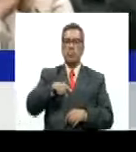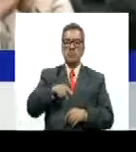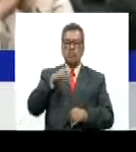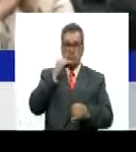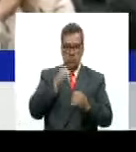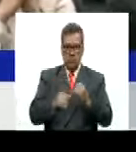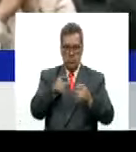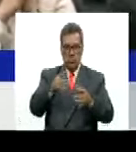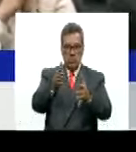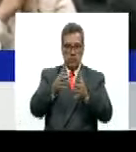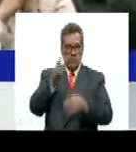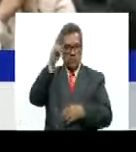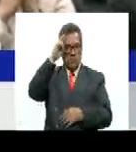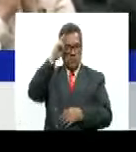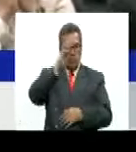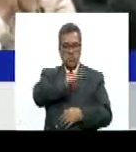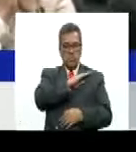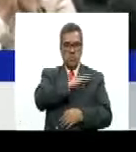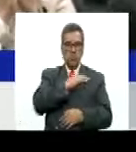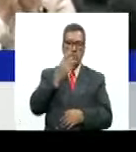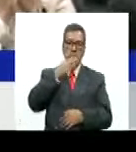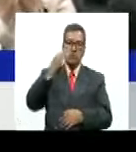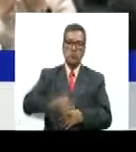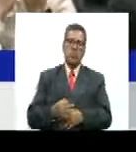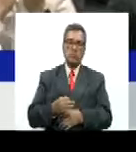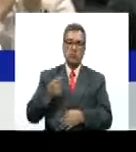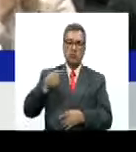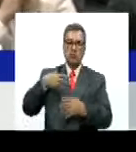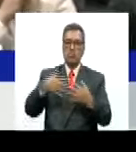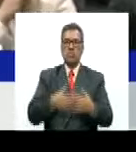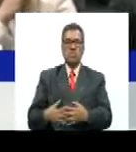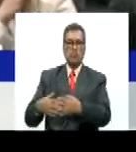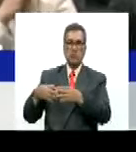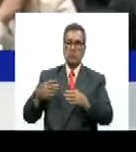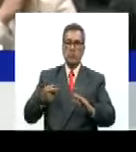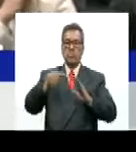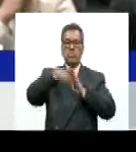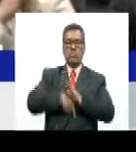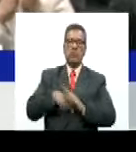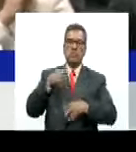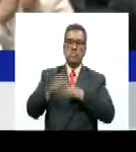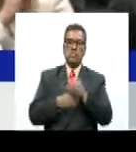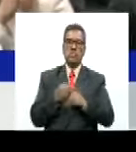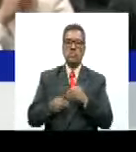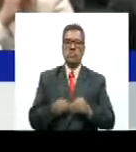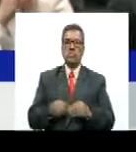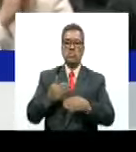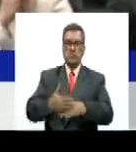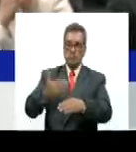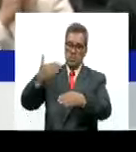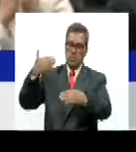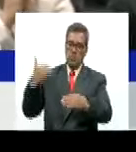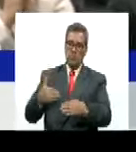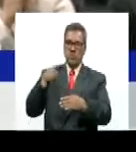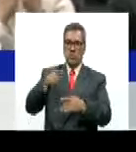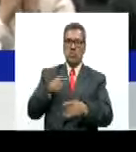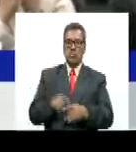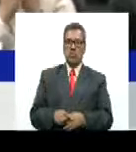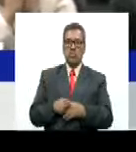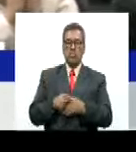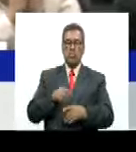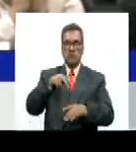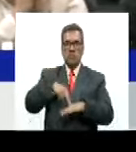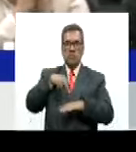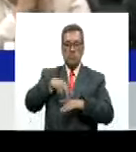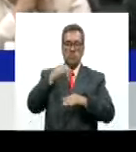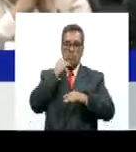terminará dándonos la razón y ese imperio tendrá que tragarse sus medidas y tendrá que echar para atrás esa posición arrogante